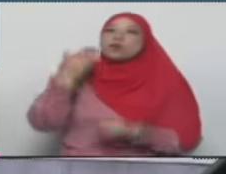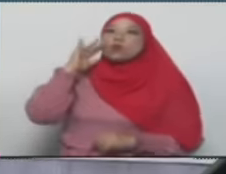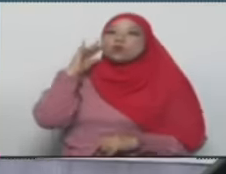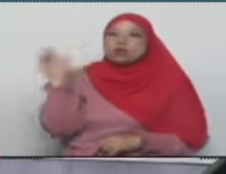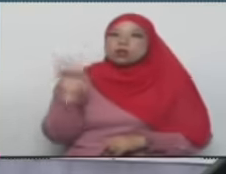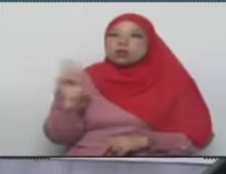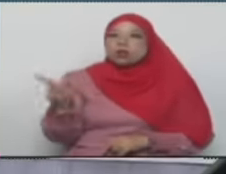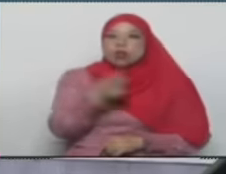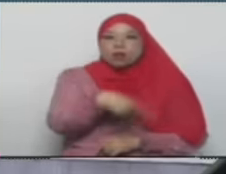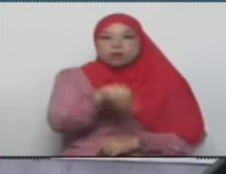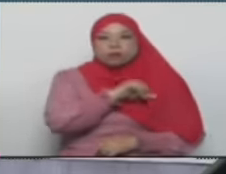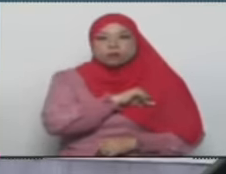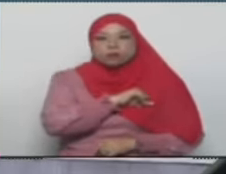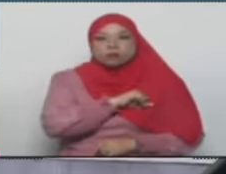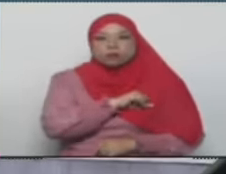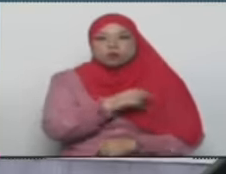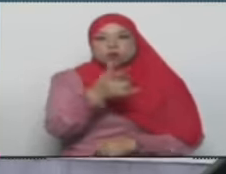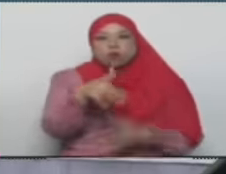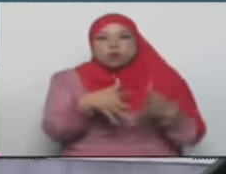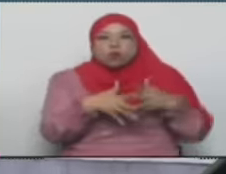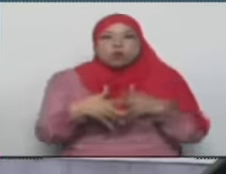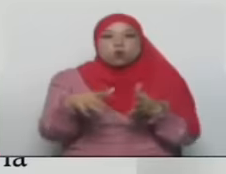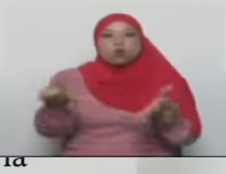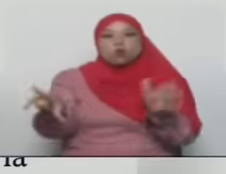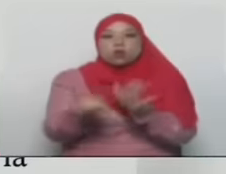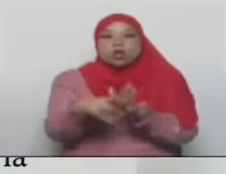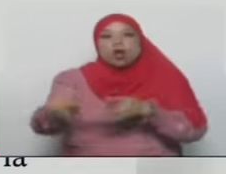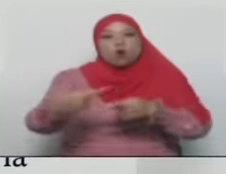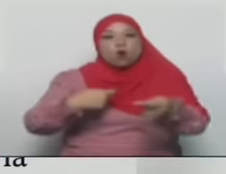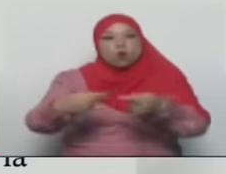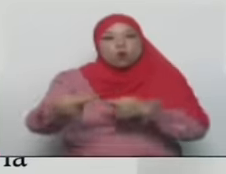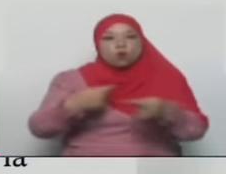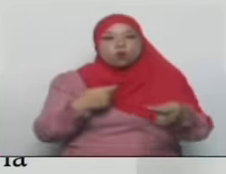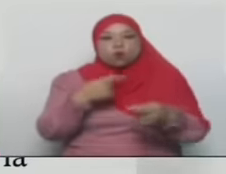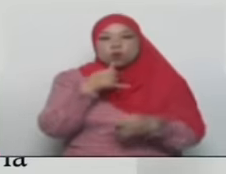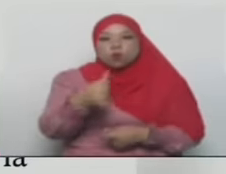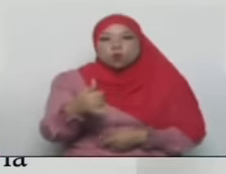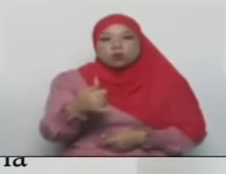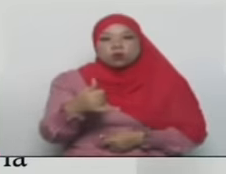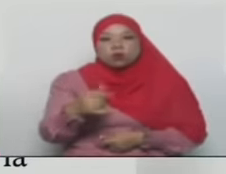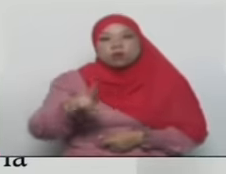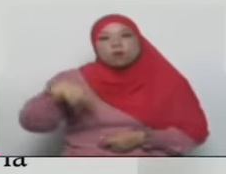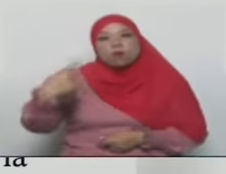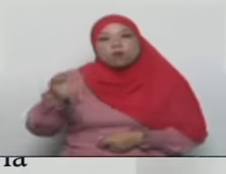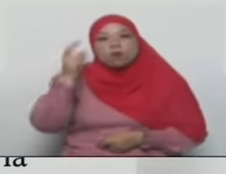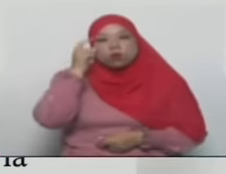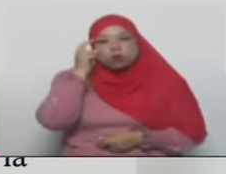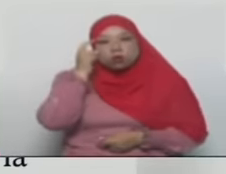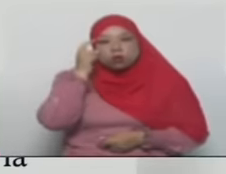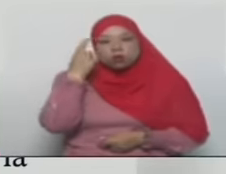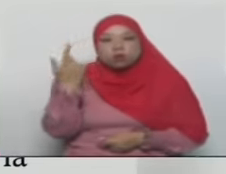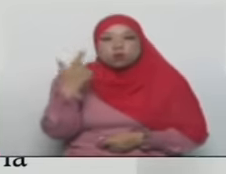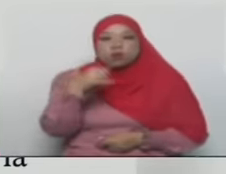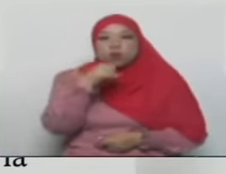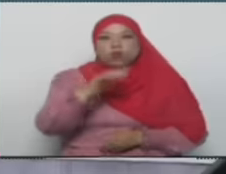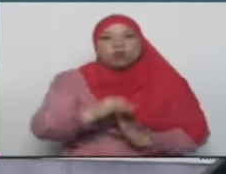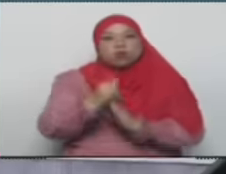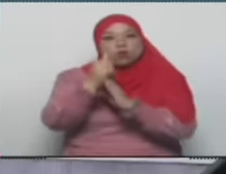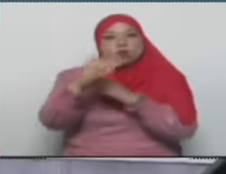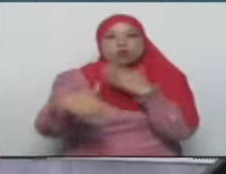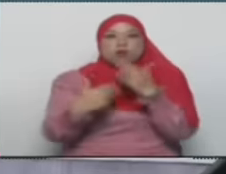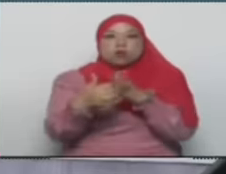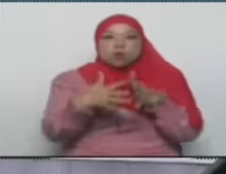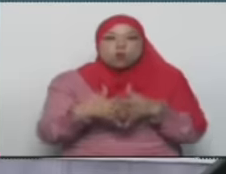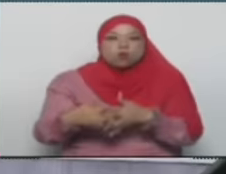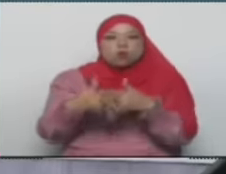País de España que dice, Nueva York aprueba ley para regular algoritmos. Pocos días después de que la máxima autoridad sanitaria de Estados